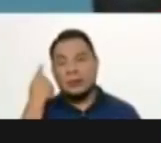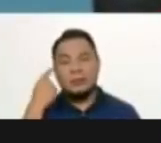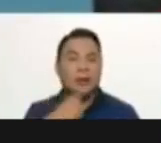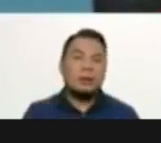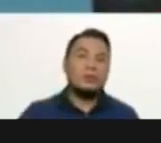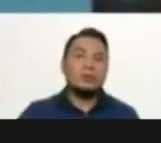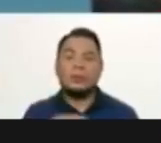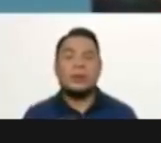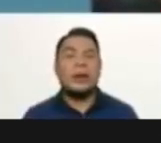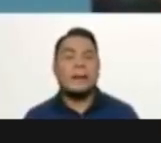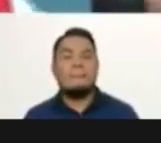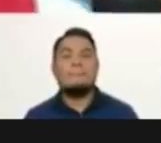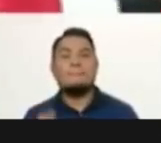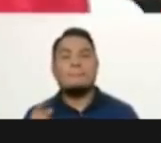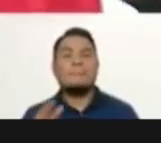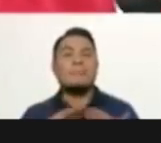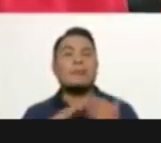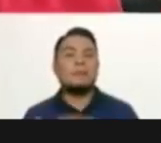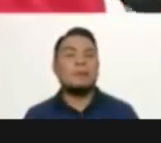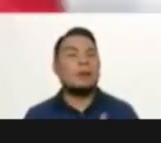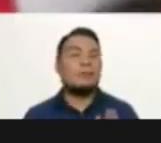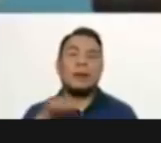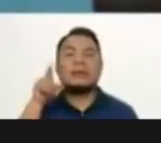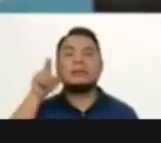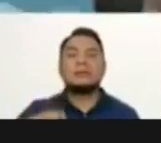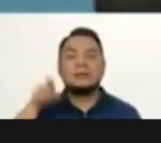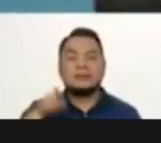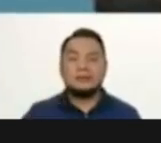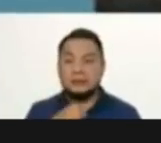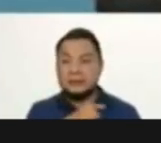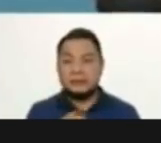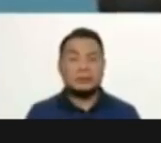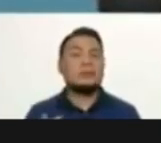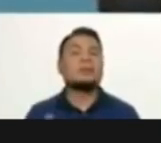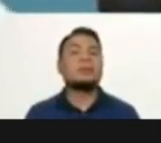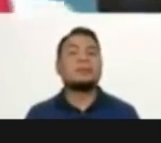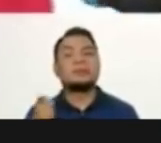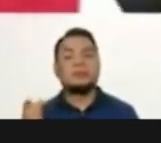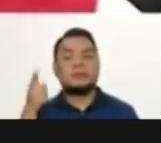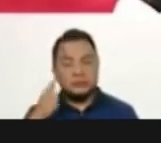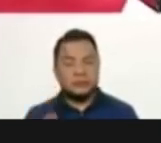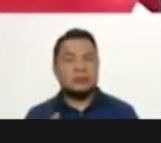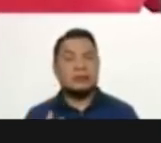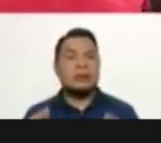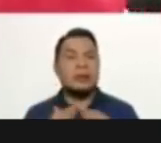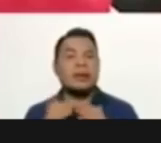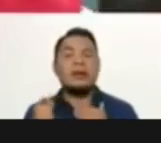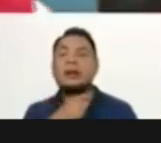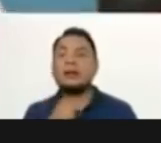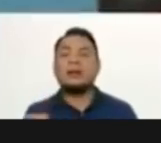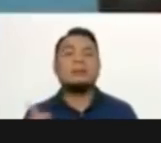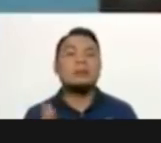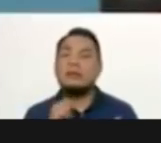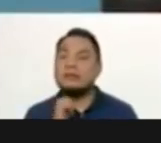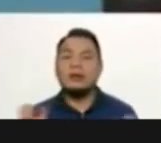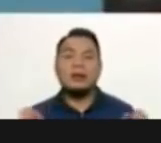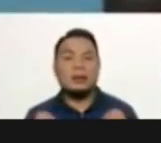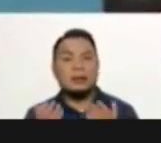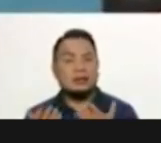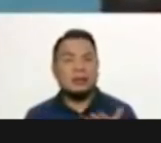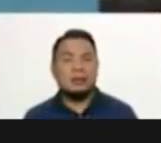todo el pueblo más necesitado, aquellos que están en los cerros, aquellos que no